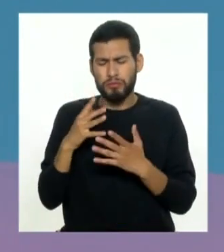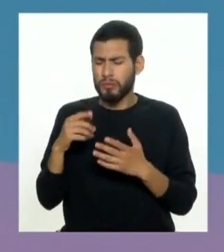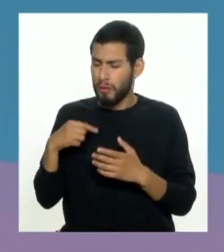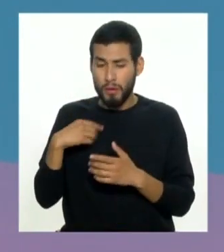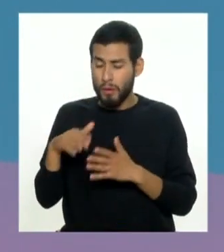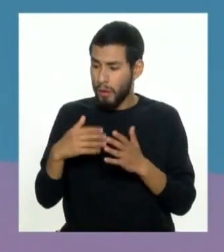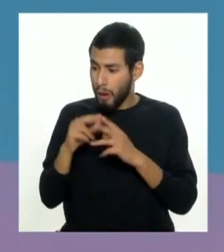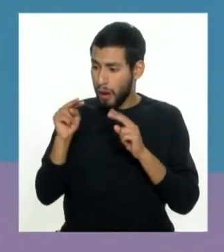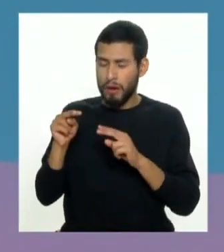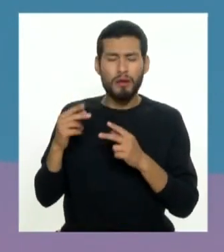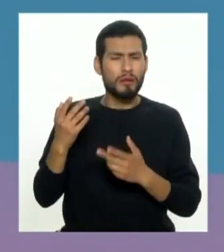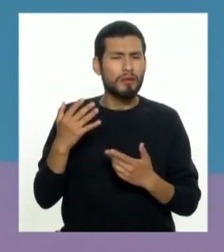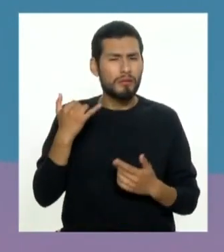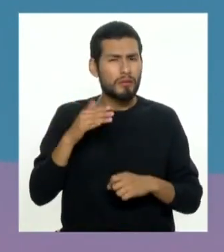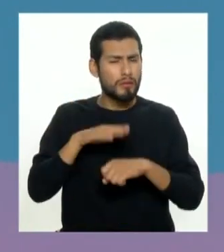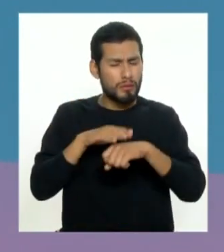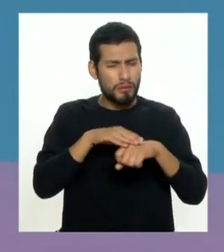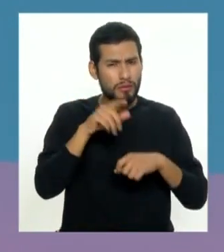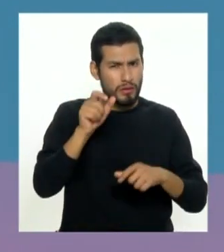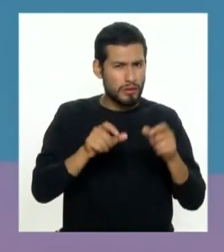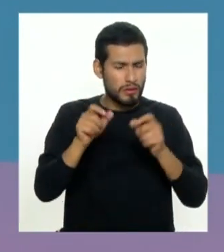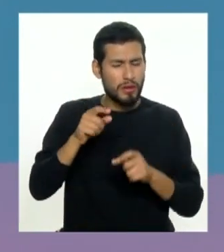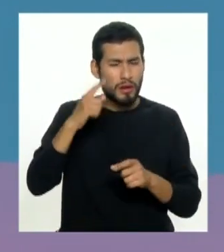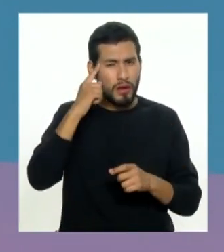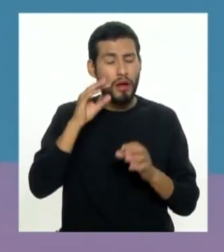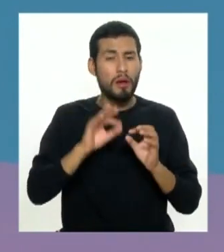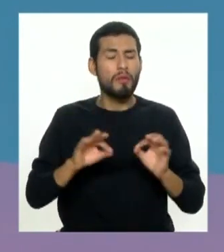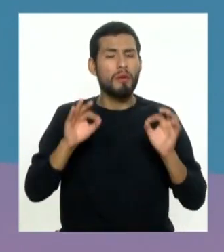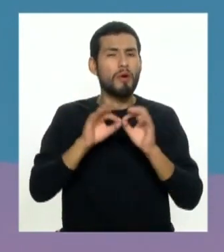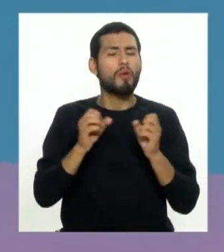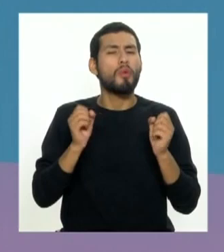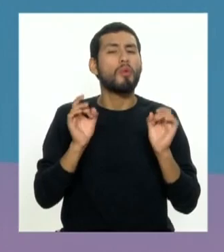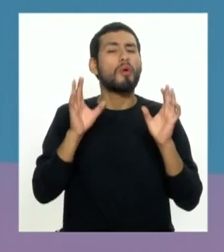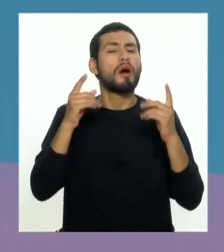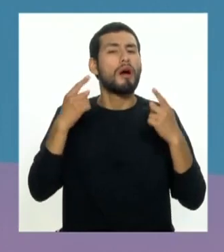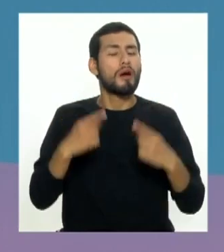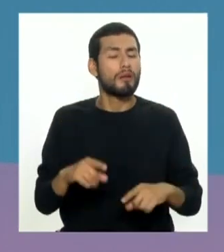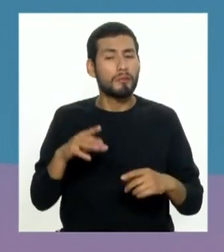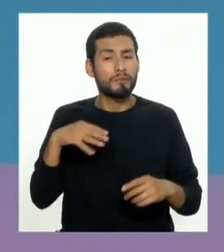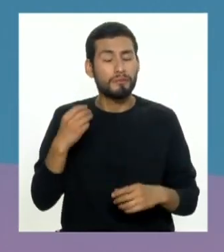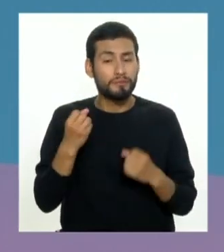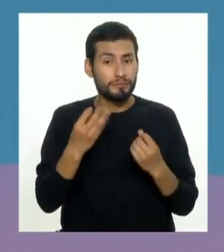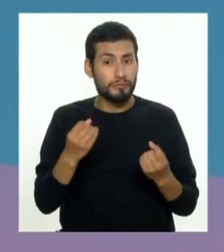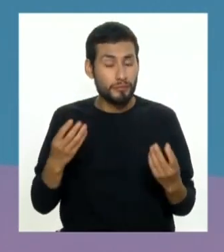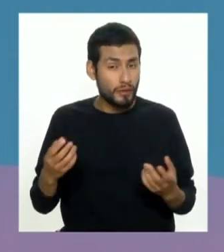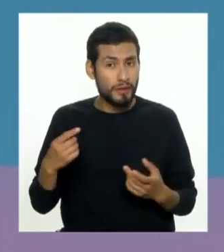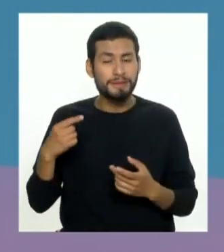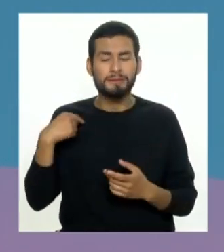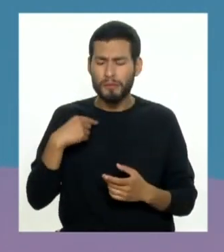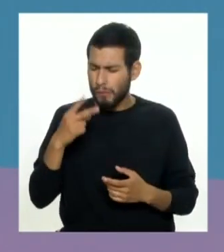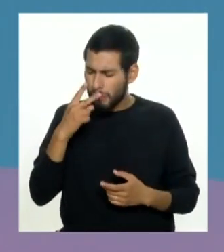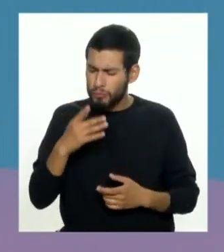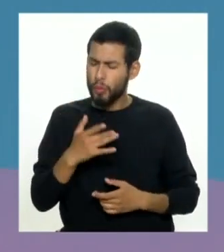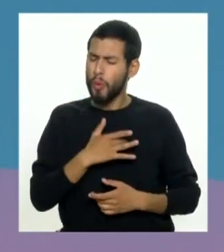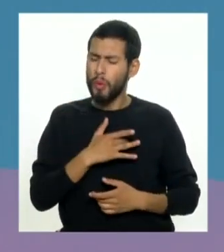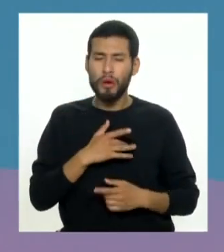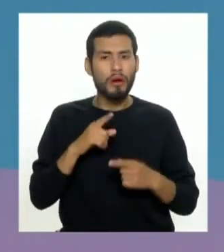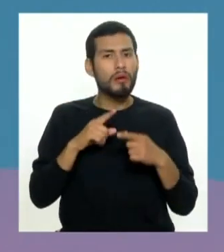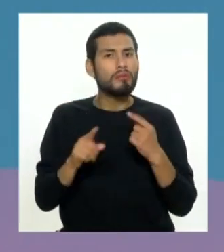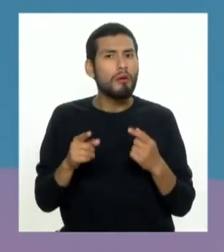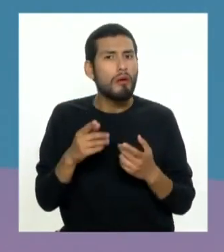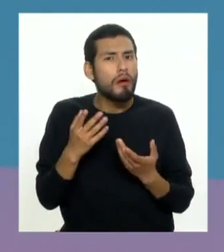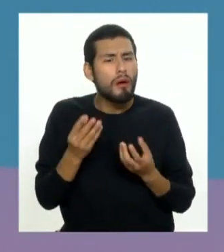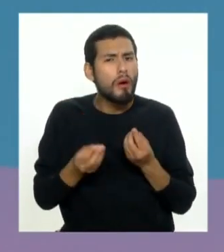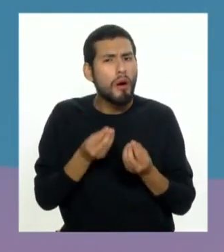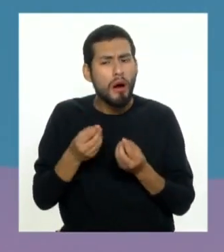población la importancia y cómo debemos actuar ante una urgencia, porque muchos nos solidarizamos, pero no sabemos cómo actuar,